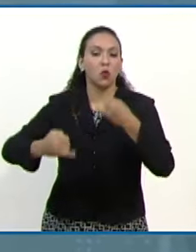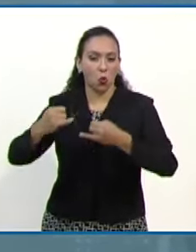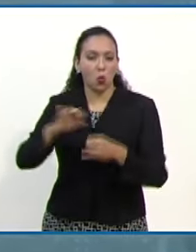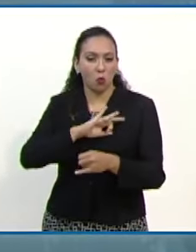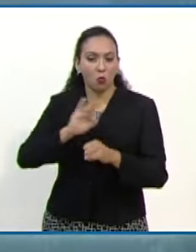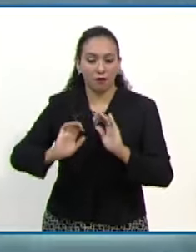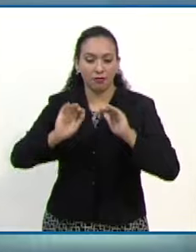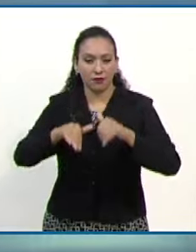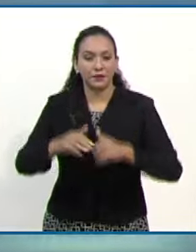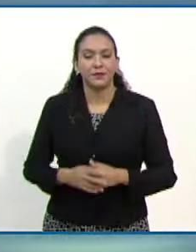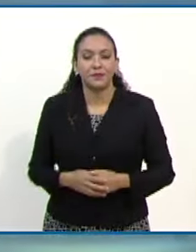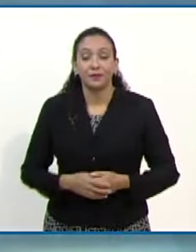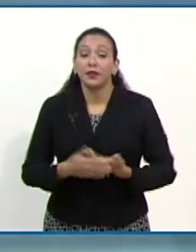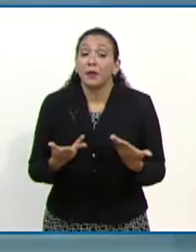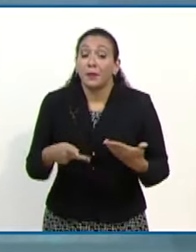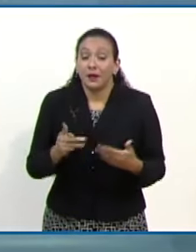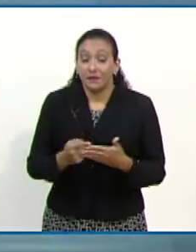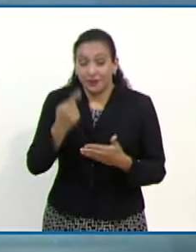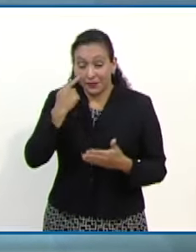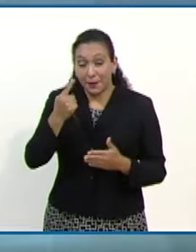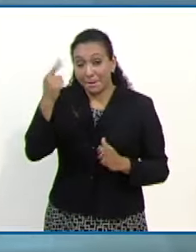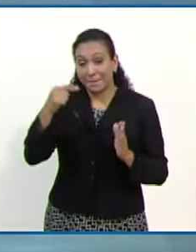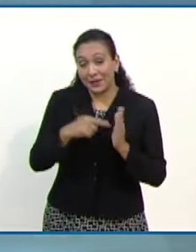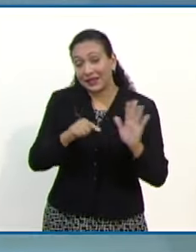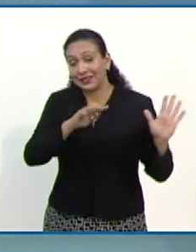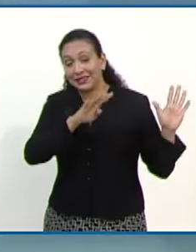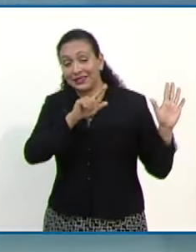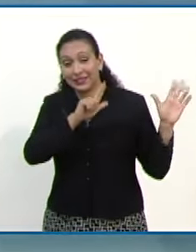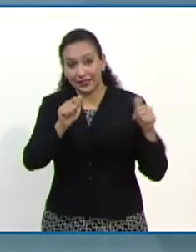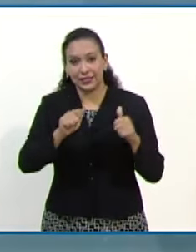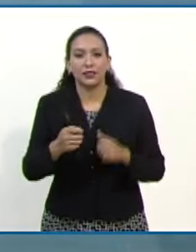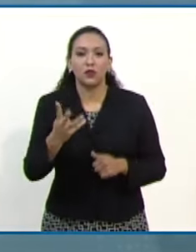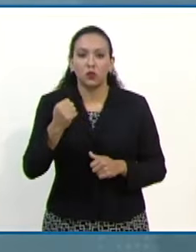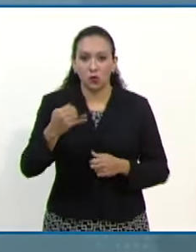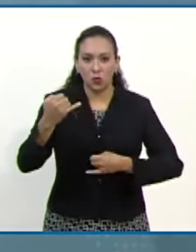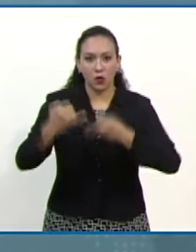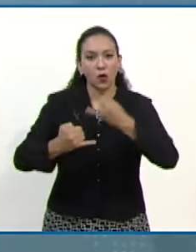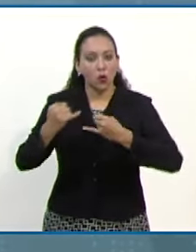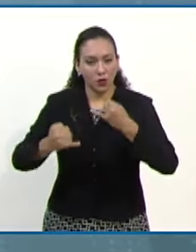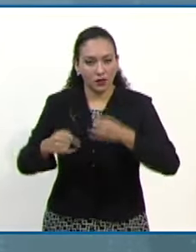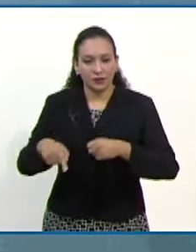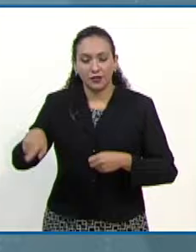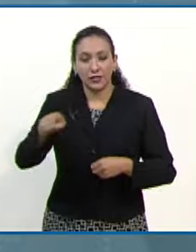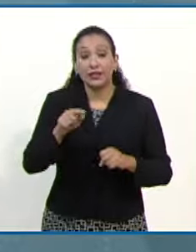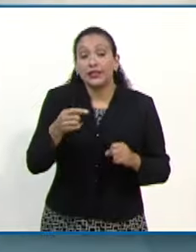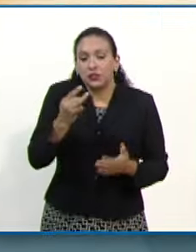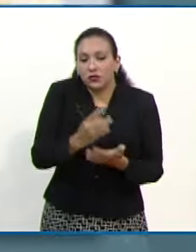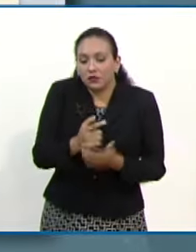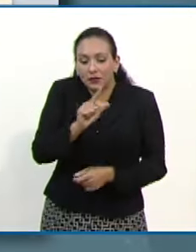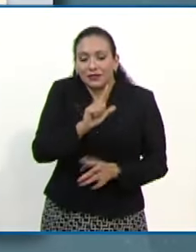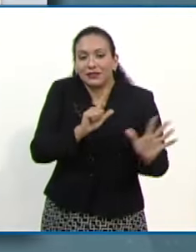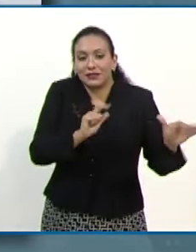de excelencia, con 1,719 personas juzgadoras, de las cuales 768 son juezas